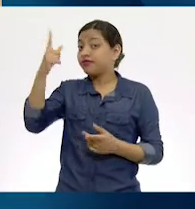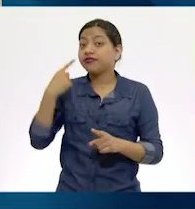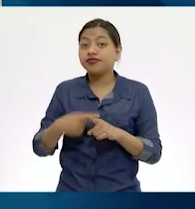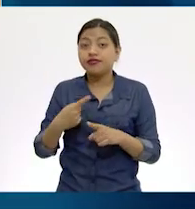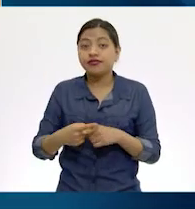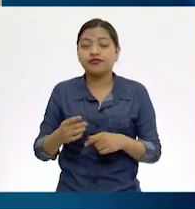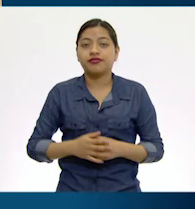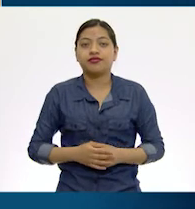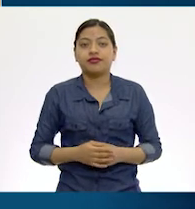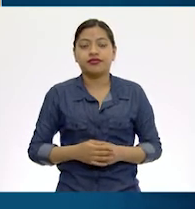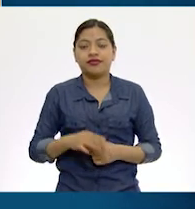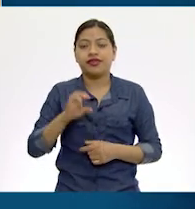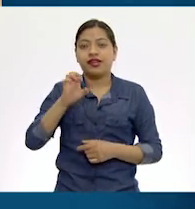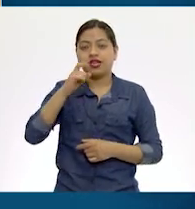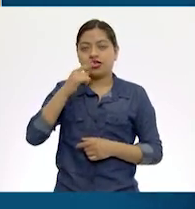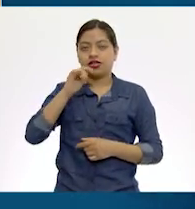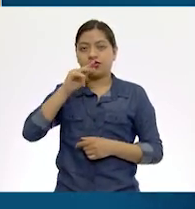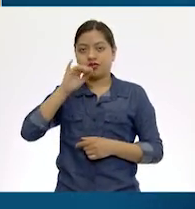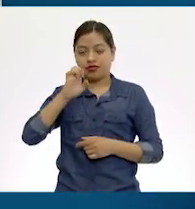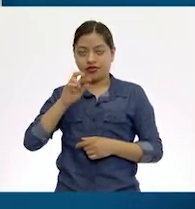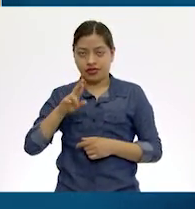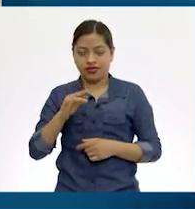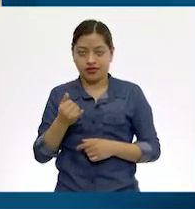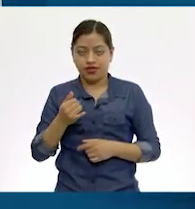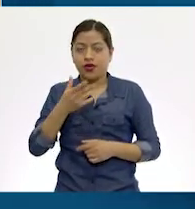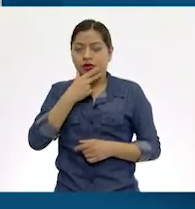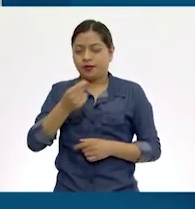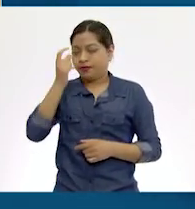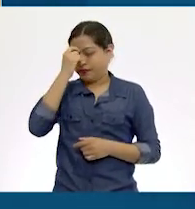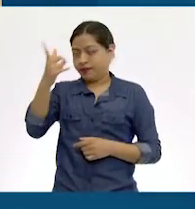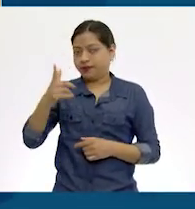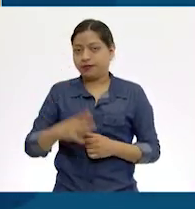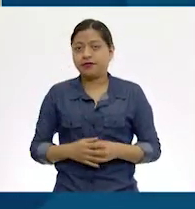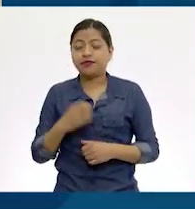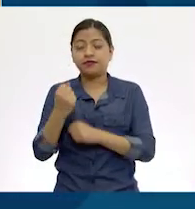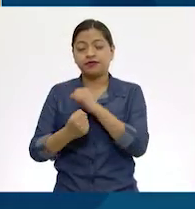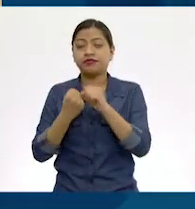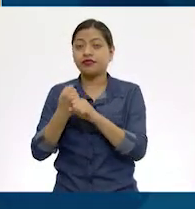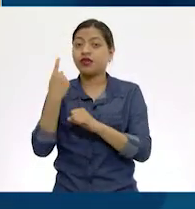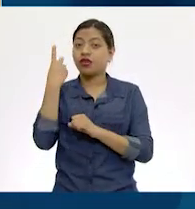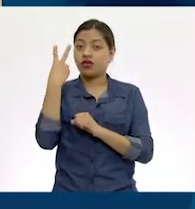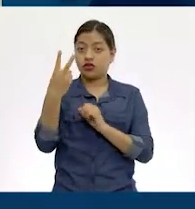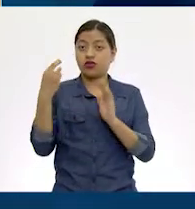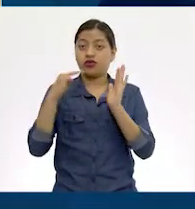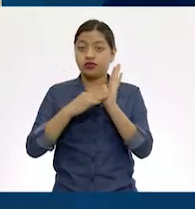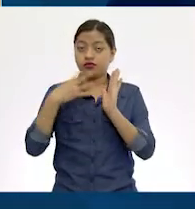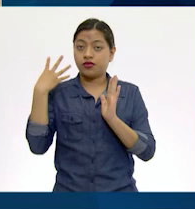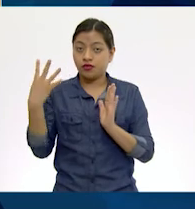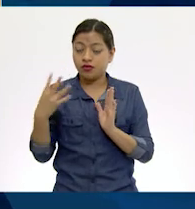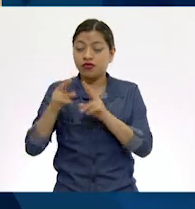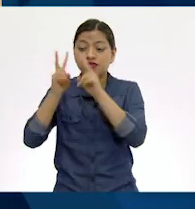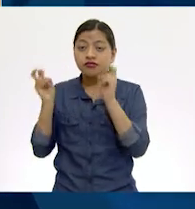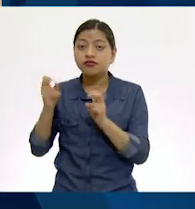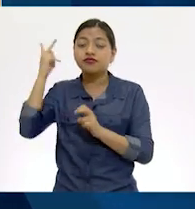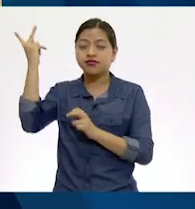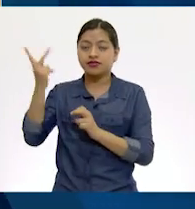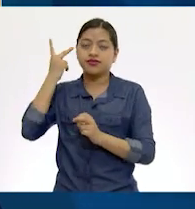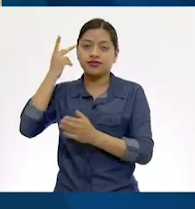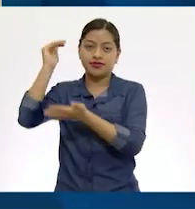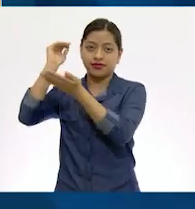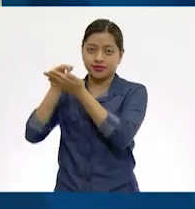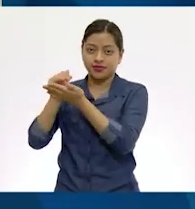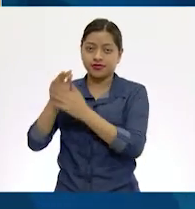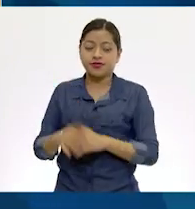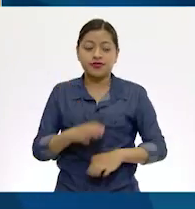de Saint-Exupéry Antoine. 2004 es el año, El Principito es el título del libro, la